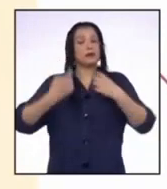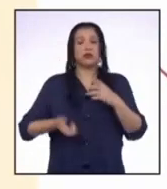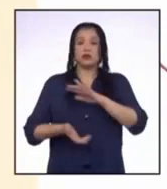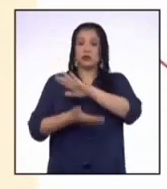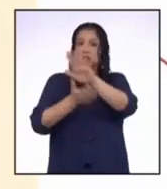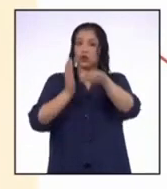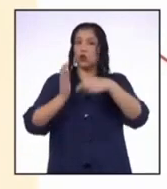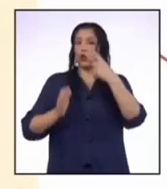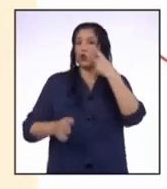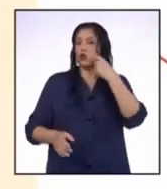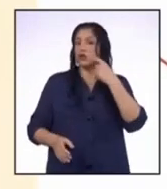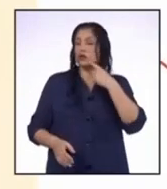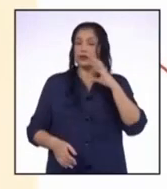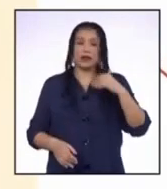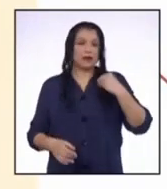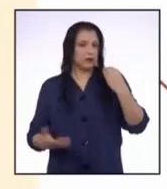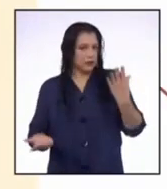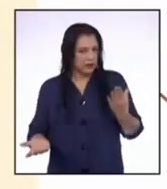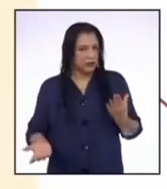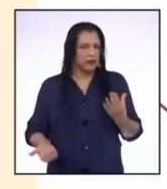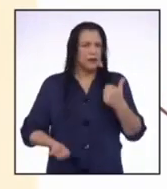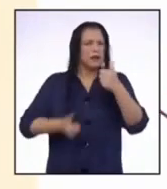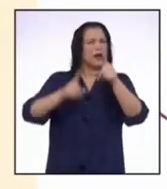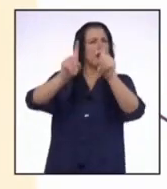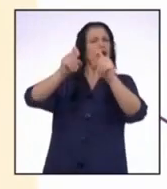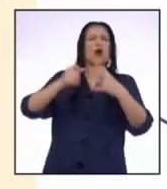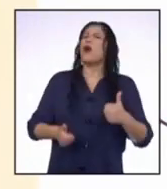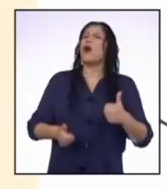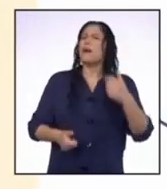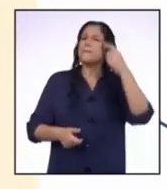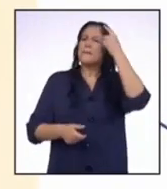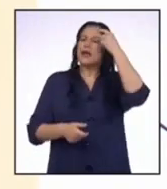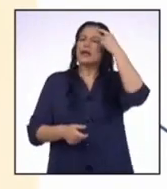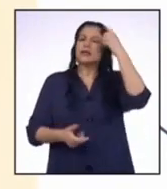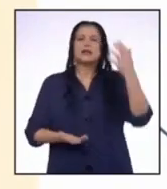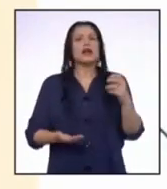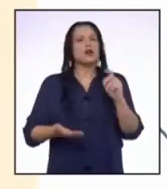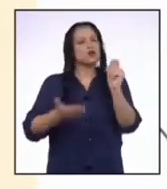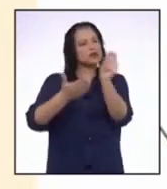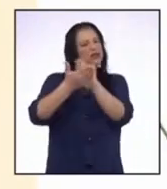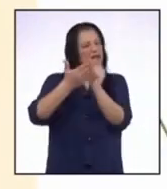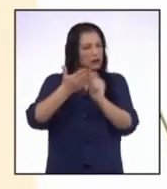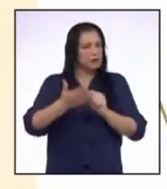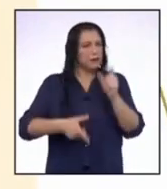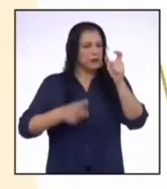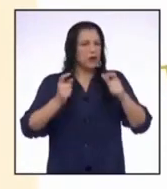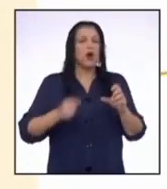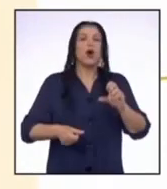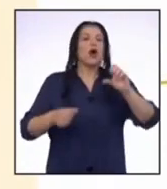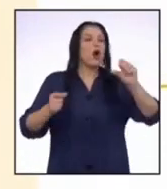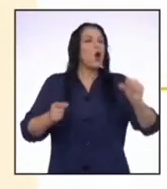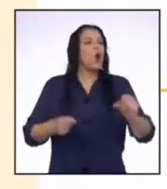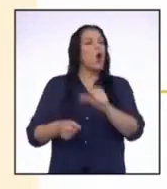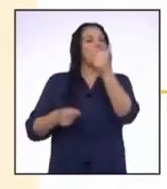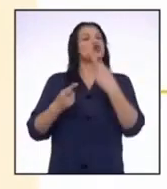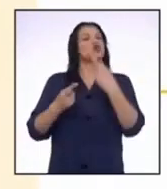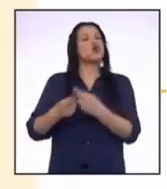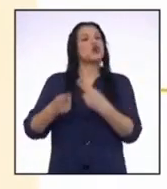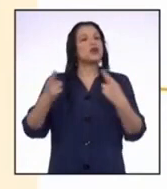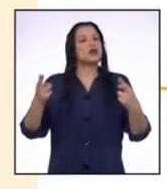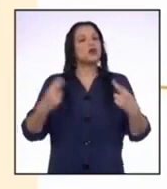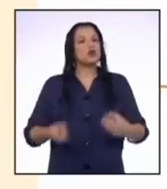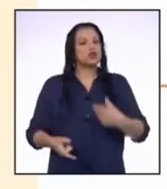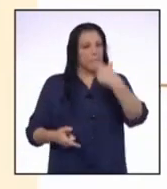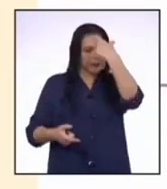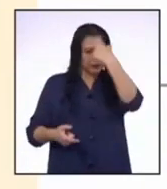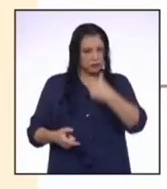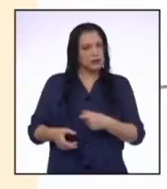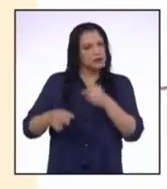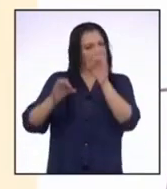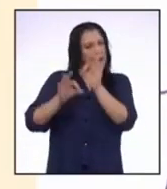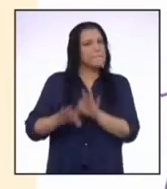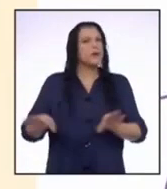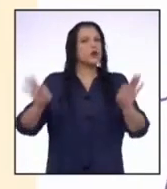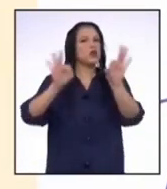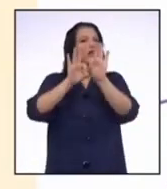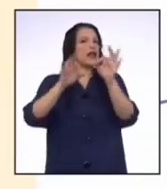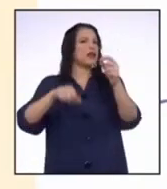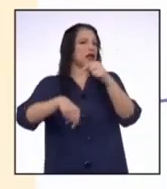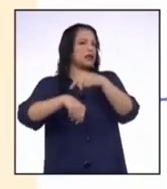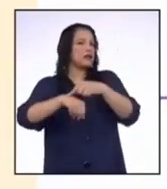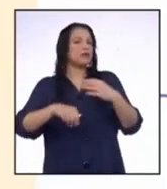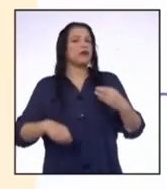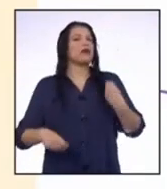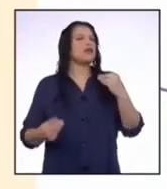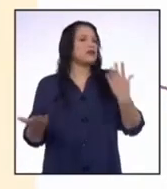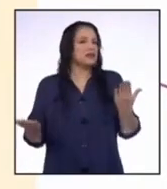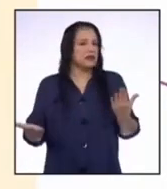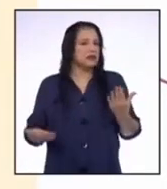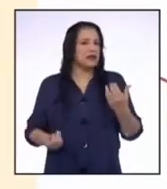adolescentes. ¿A qué creen que se refieren los autores con la frase? Otro de los recursos personales importantes en la